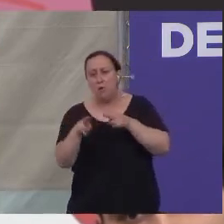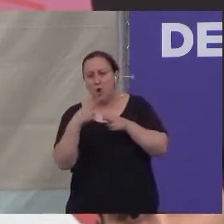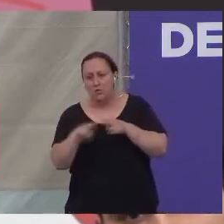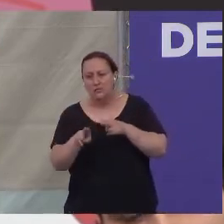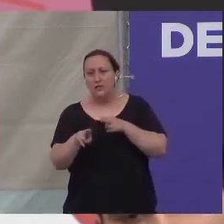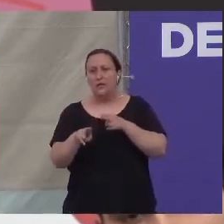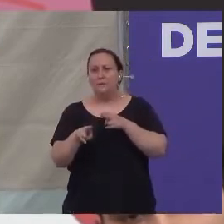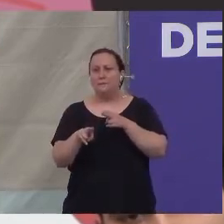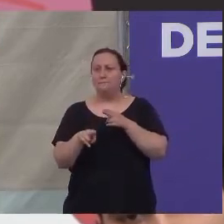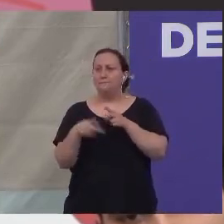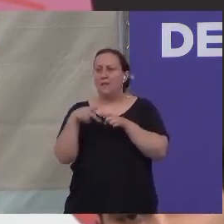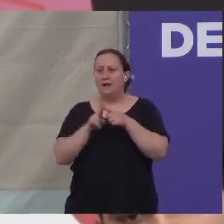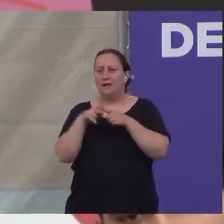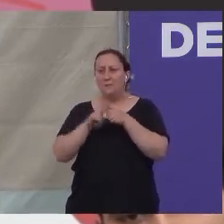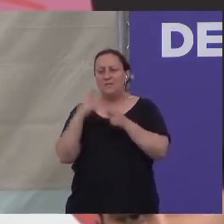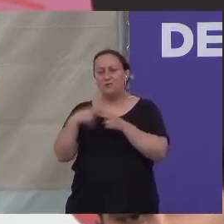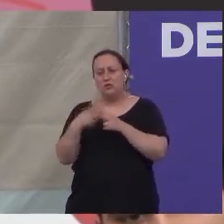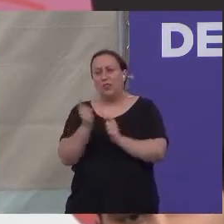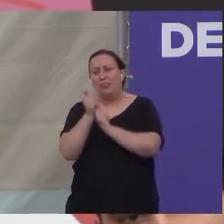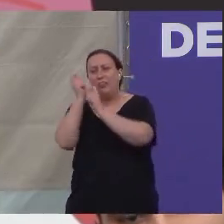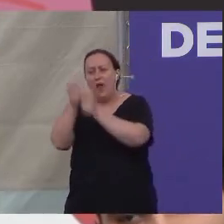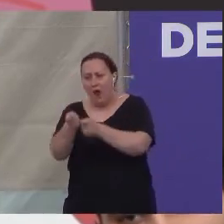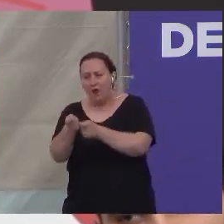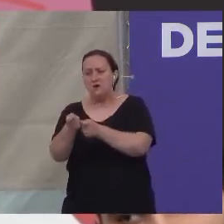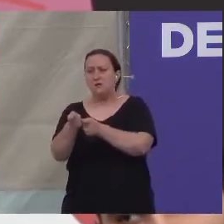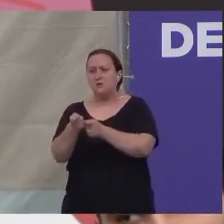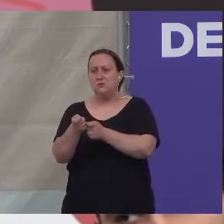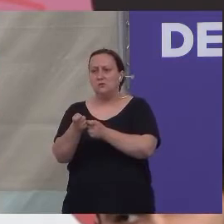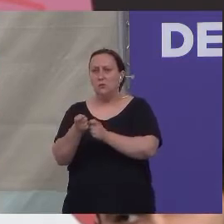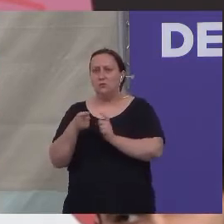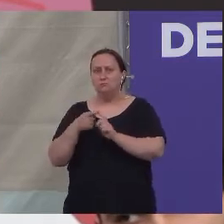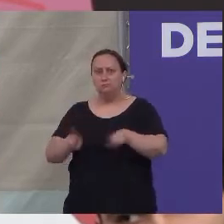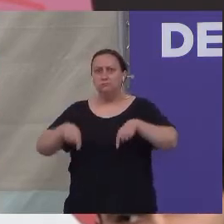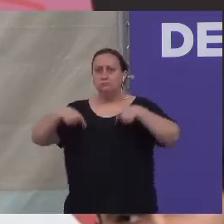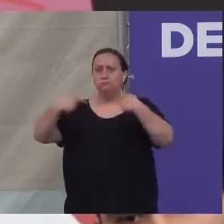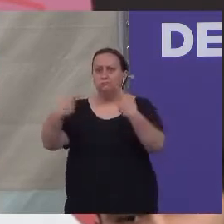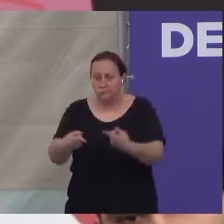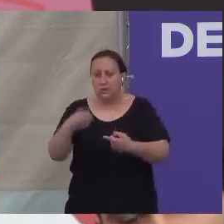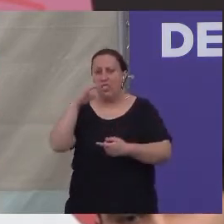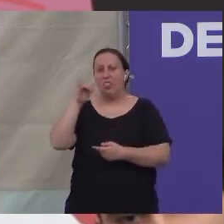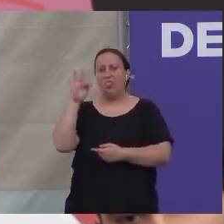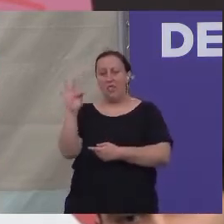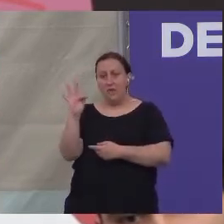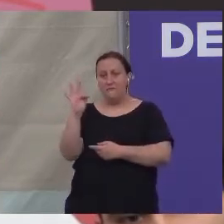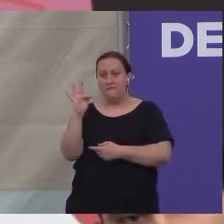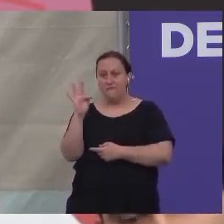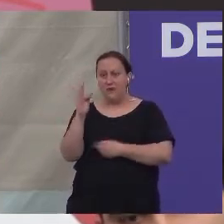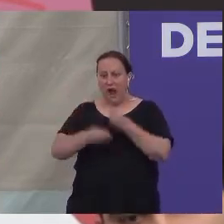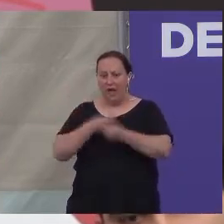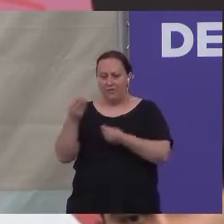a dotarle de herramientas políticas, de tal manera que cuando tengan un CIF sepan qué hacer con